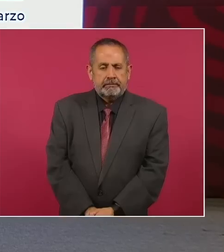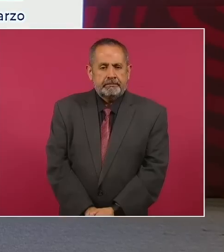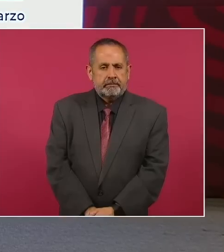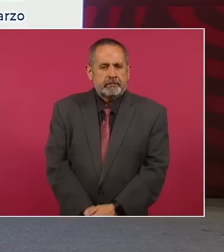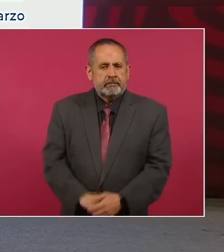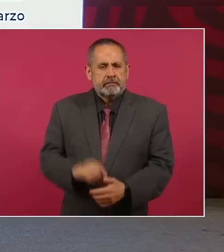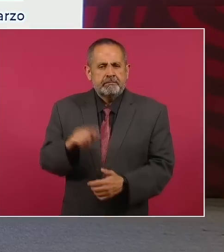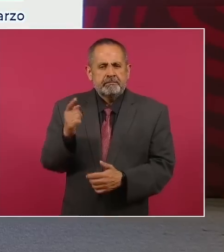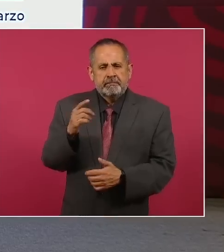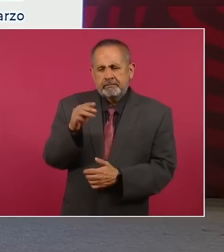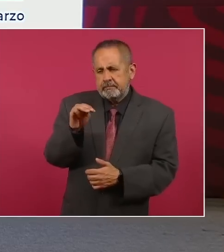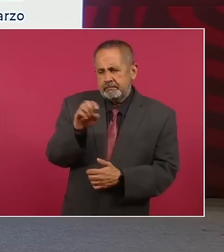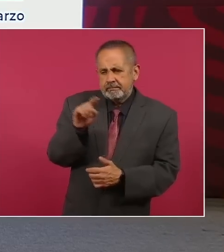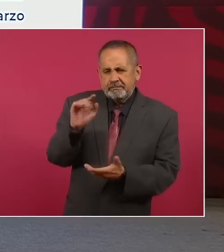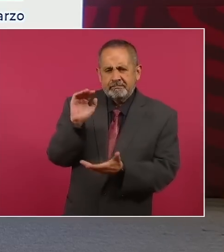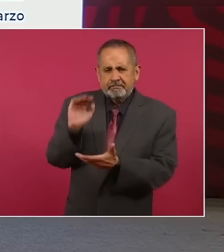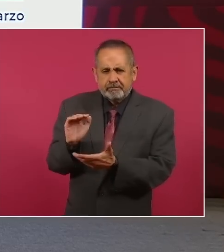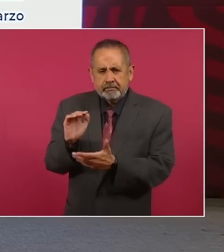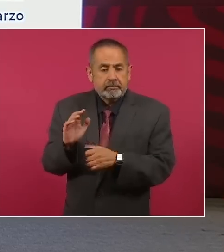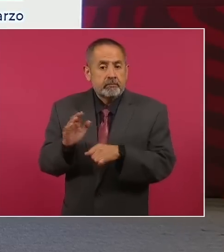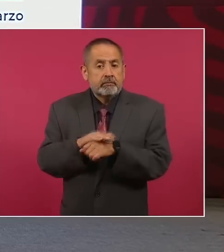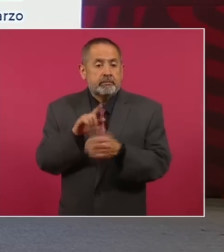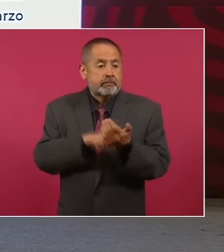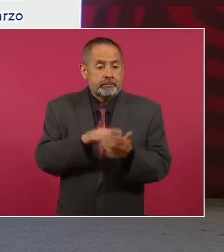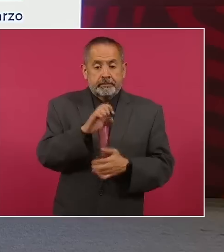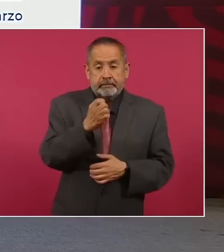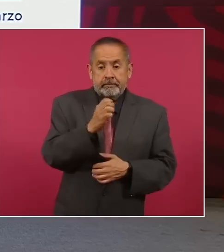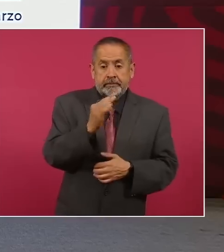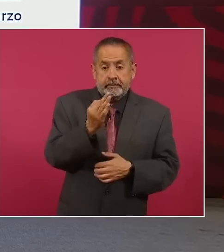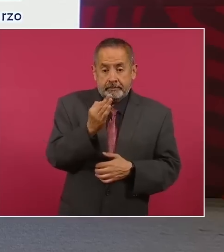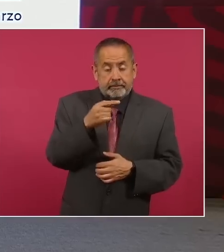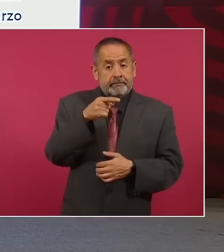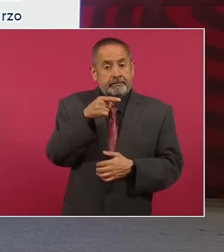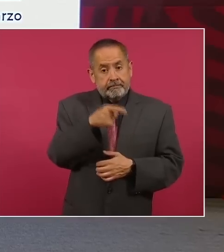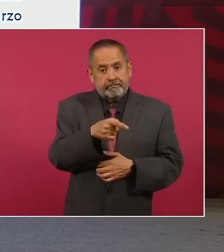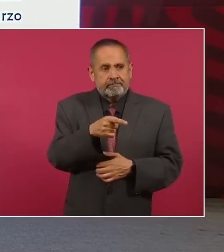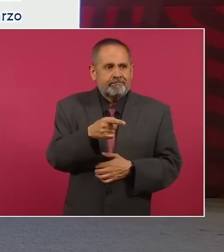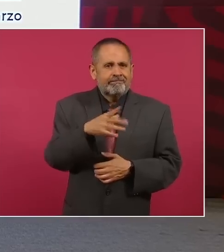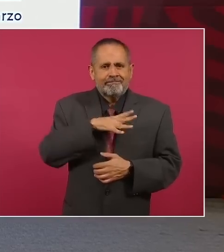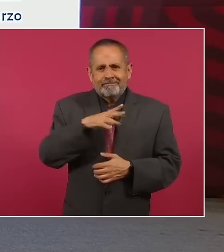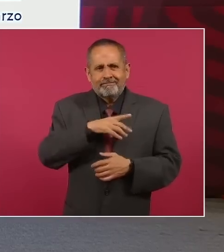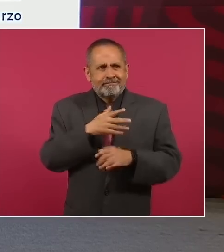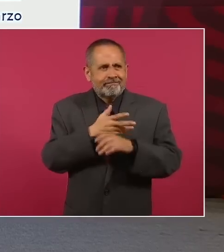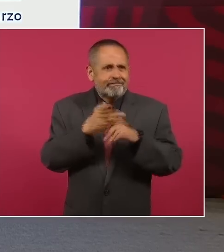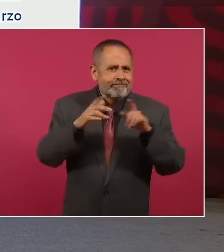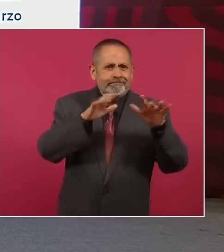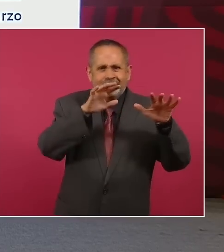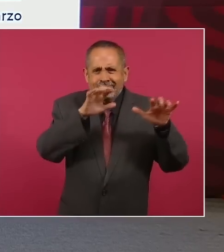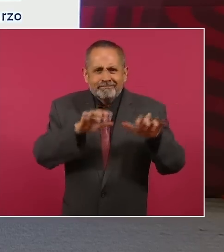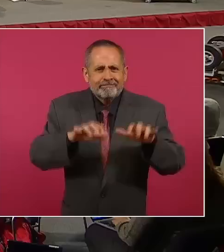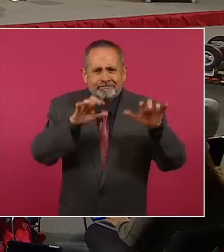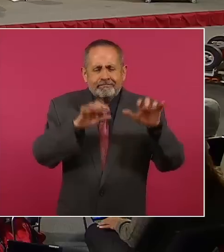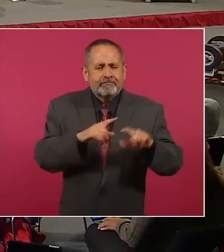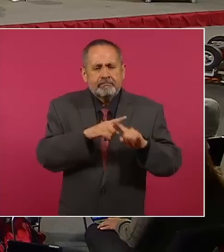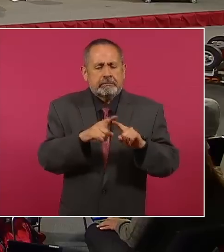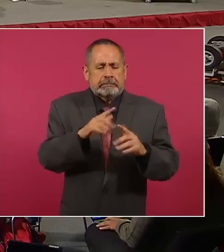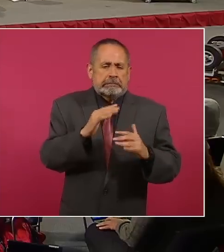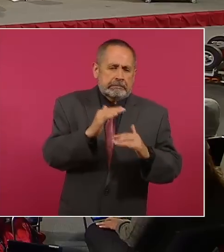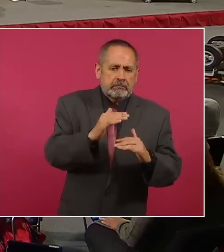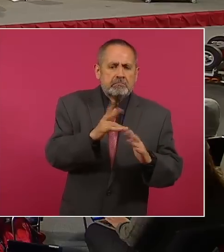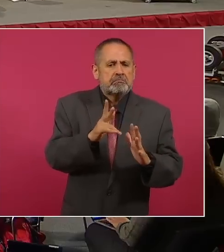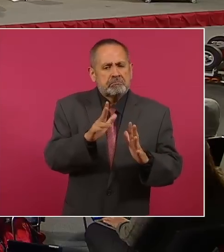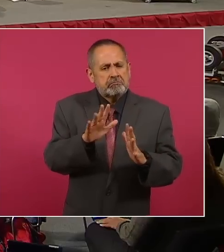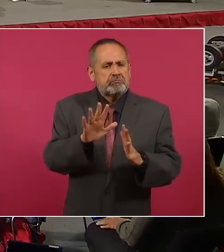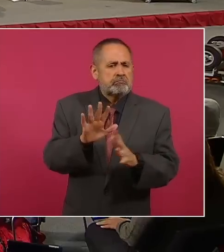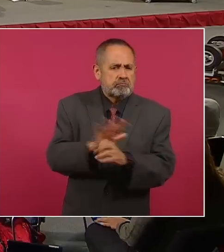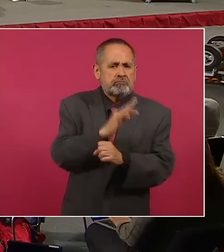que en enero o febrero, el invierno, meses pasados, hubieron tormentas invernales y otros eventos, pero más o menos andamos en lo